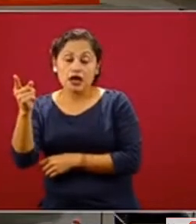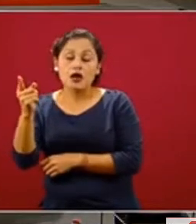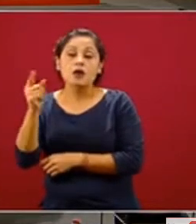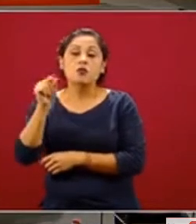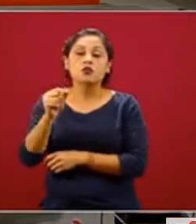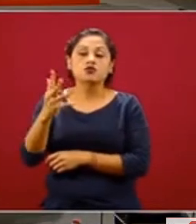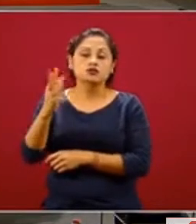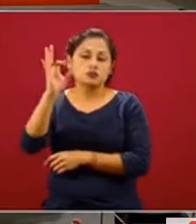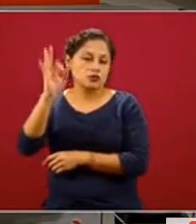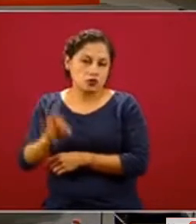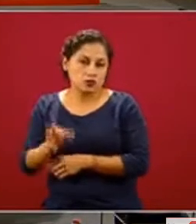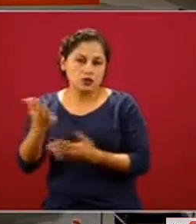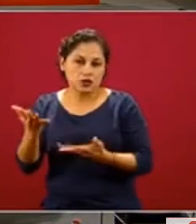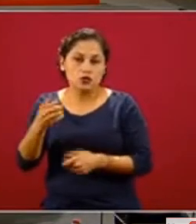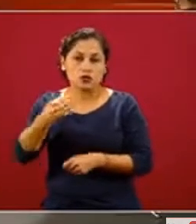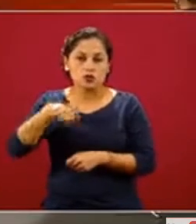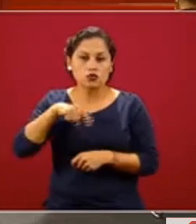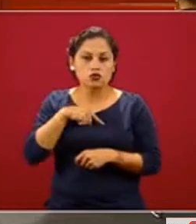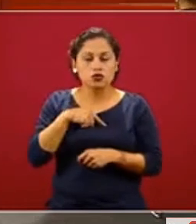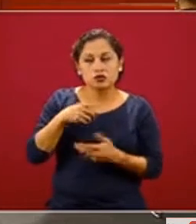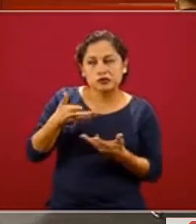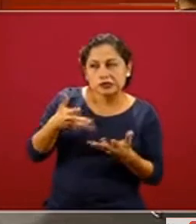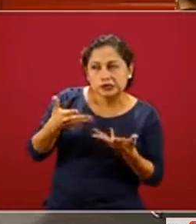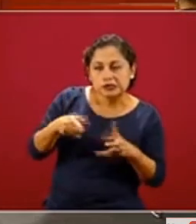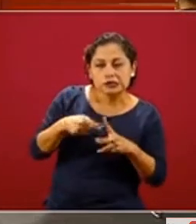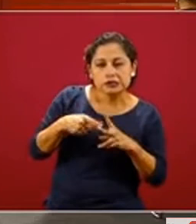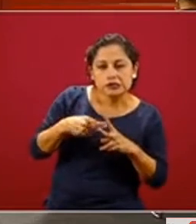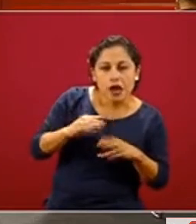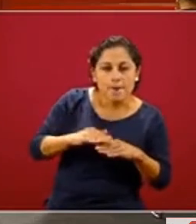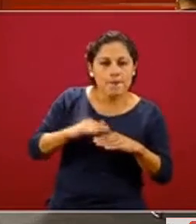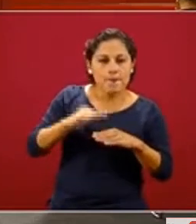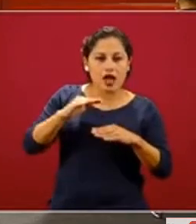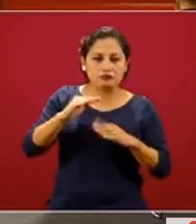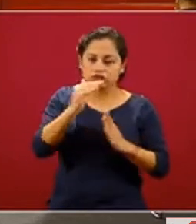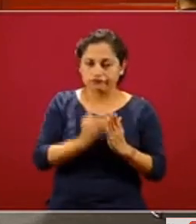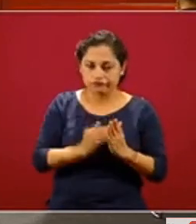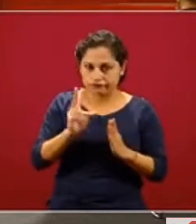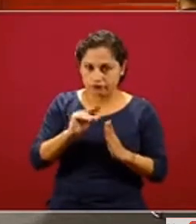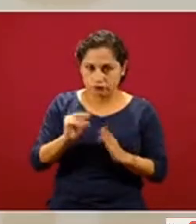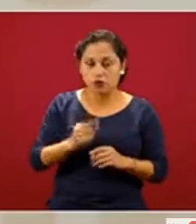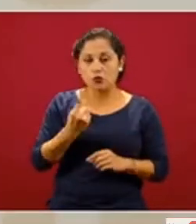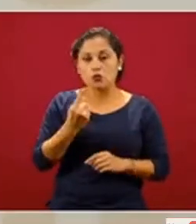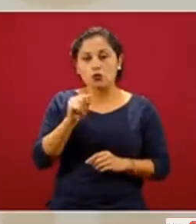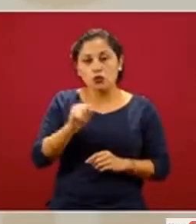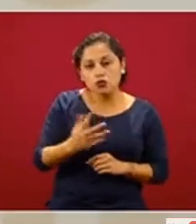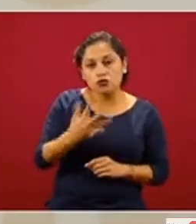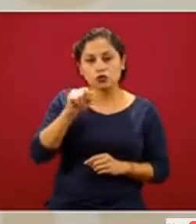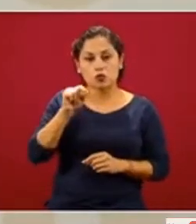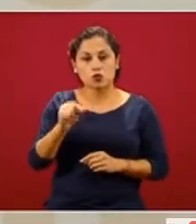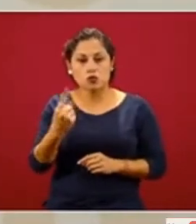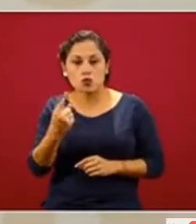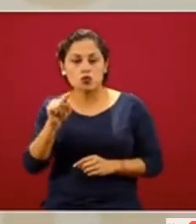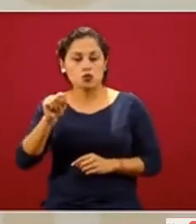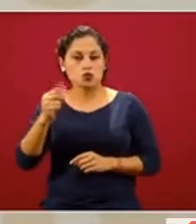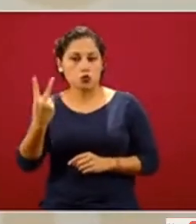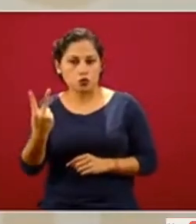estimar de más y no de menos. Entonces consideramos 0.5, 0.1, 0.2,